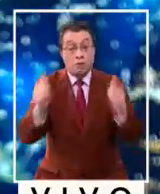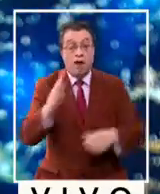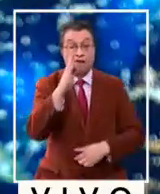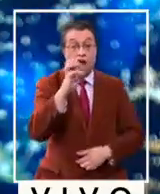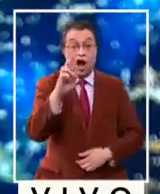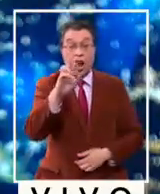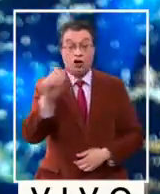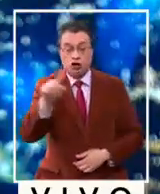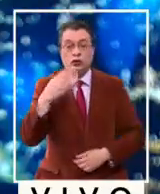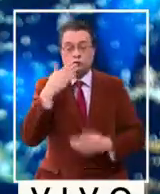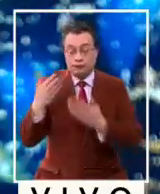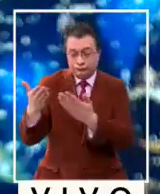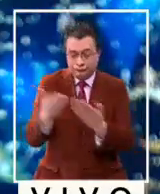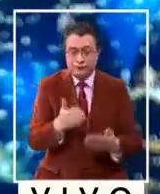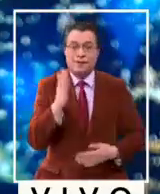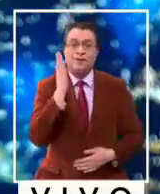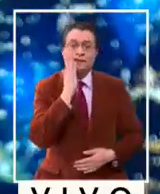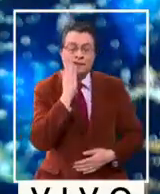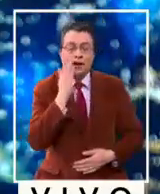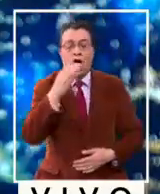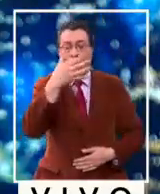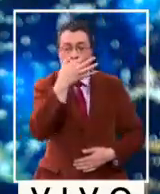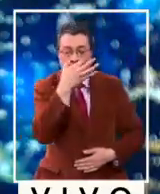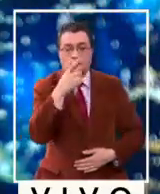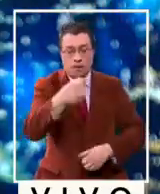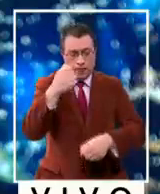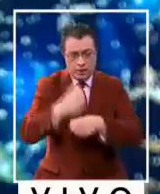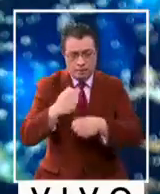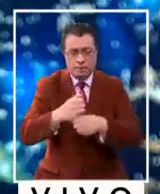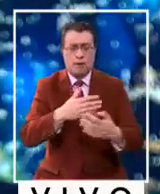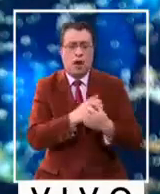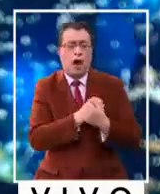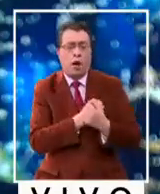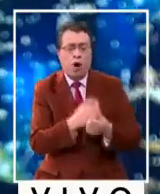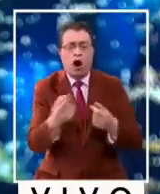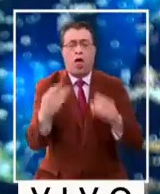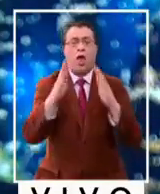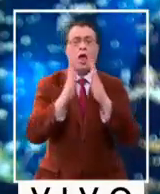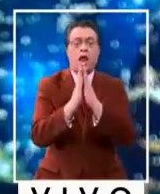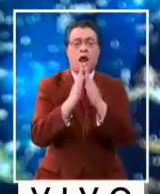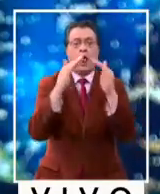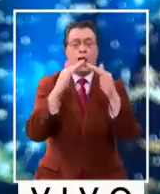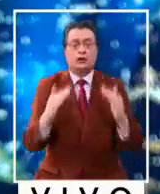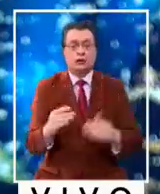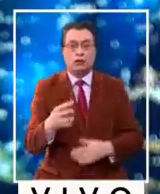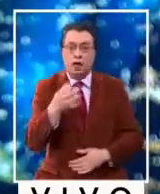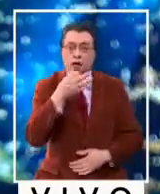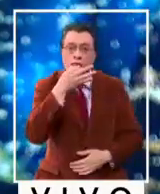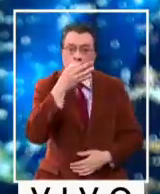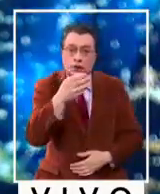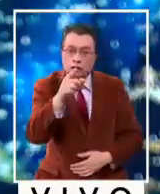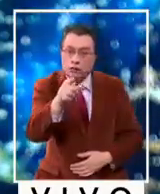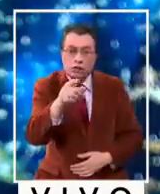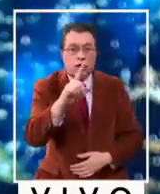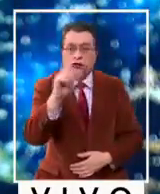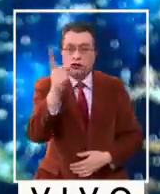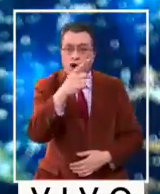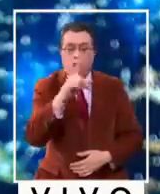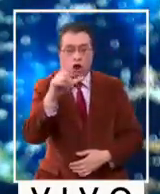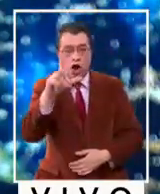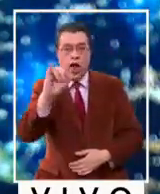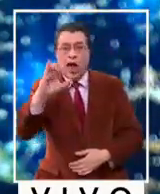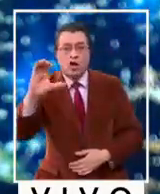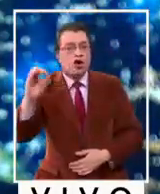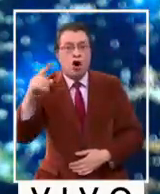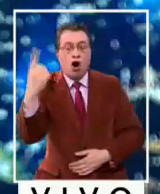lo recibieron bien en Osorno, aquellos dice que trabajaron con amor por su iglesia. Hay que aclararle que los laicos de Osorno que se